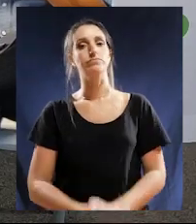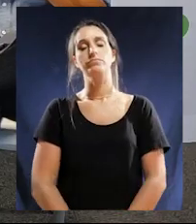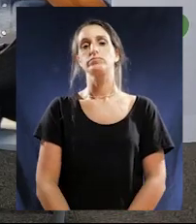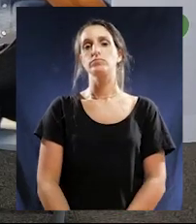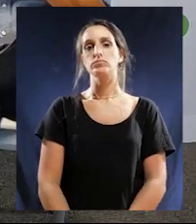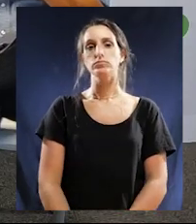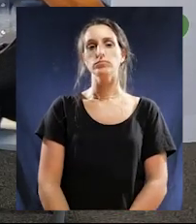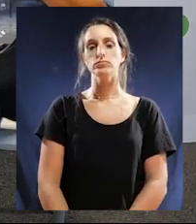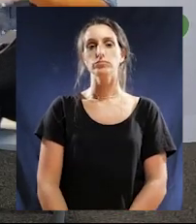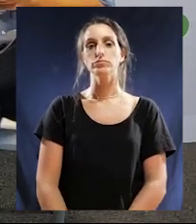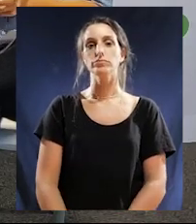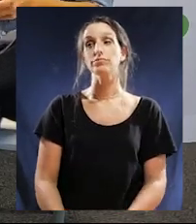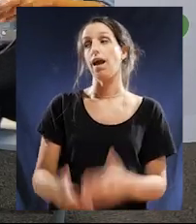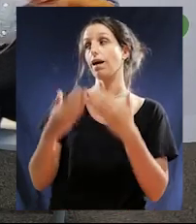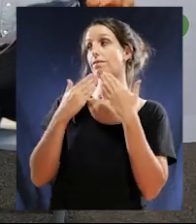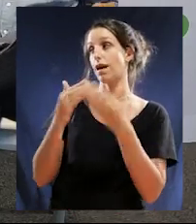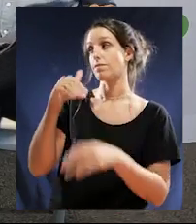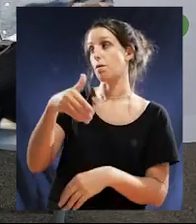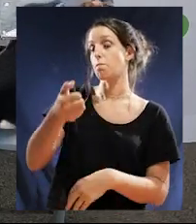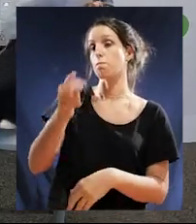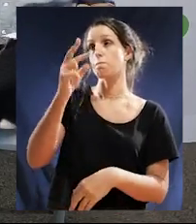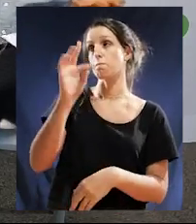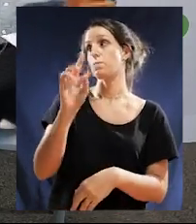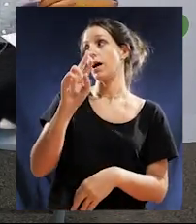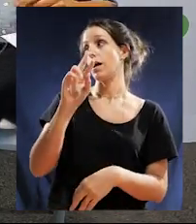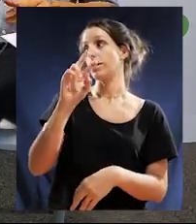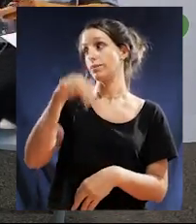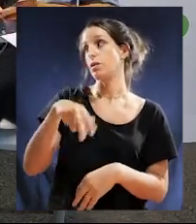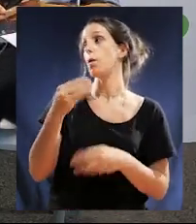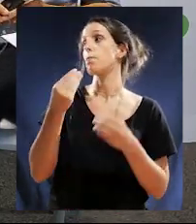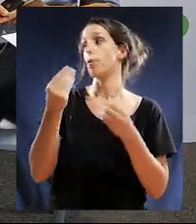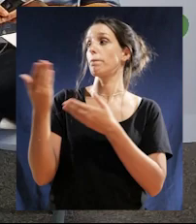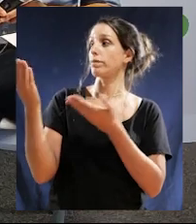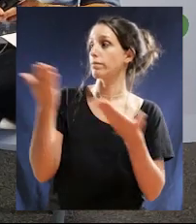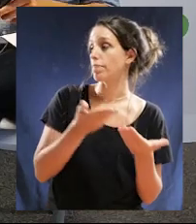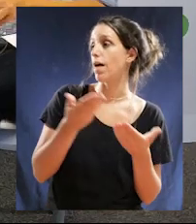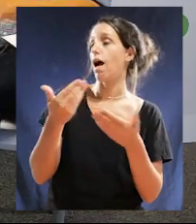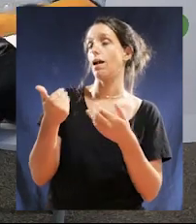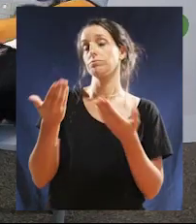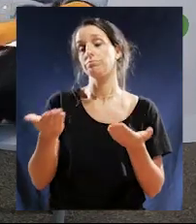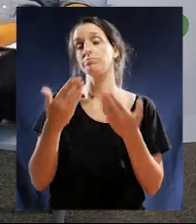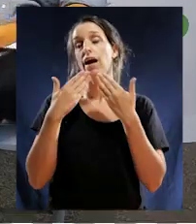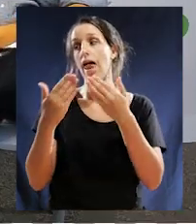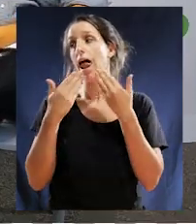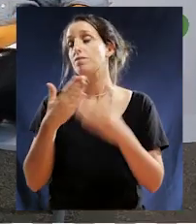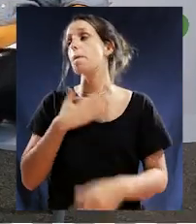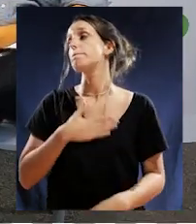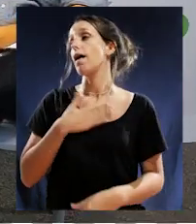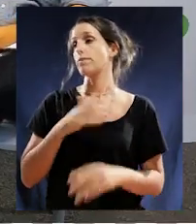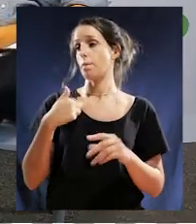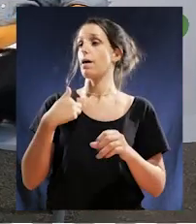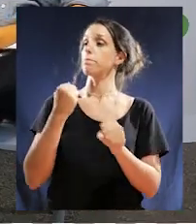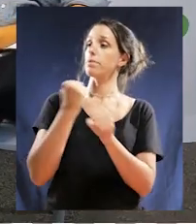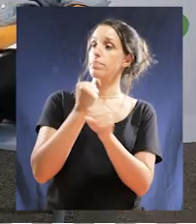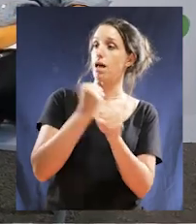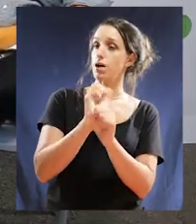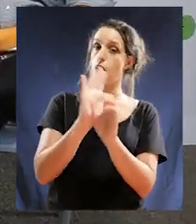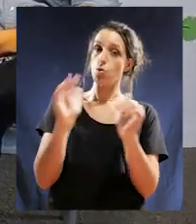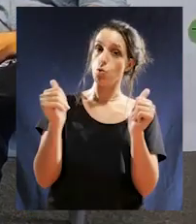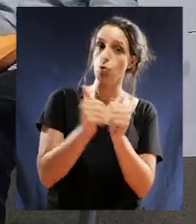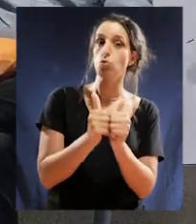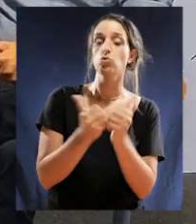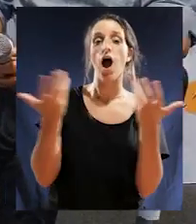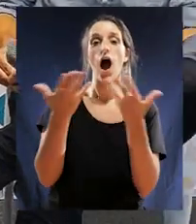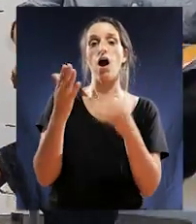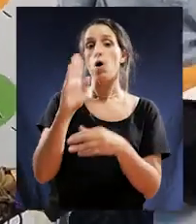Rodríguez. A vos, Martín, por la presentación, por la invitación. Es un placer trabajar con ustedes. Hemos